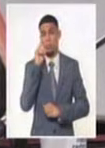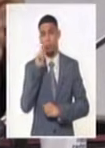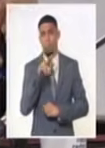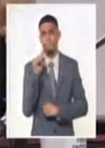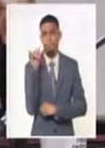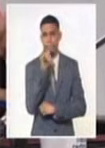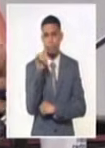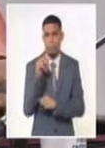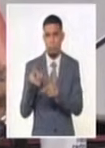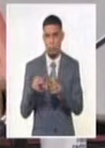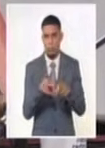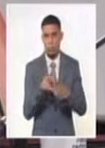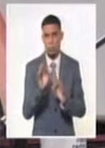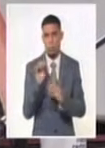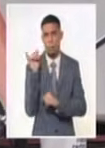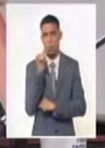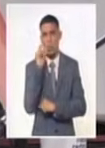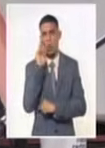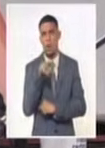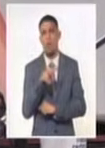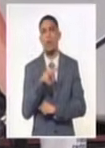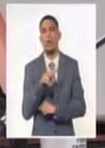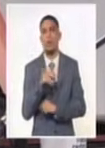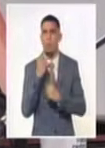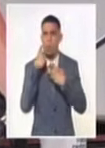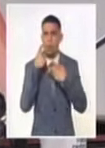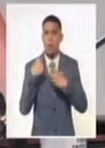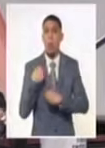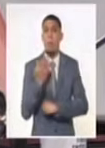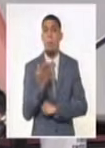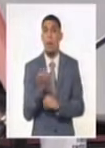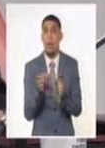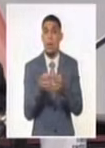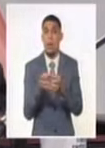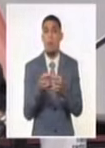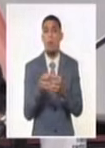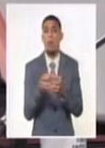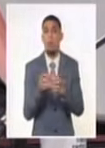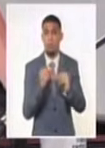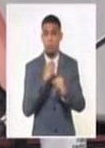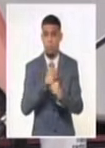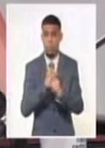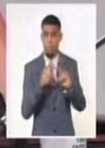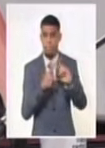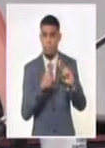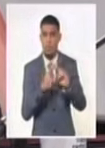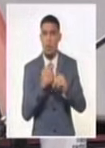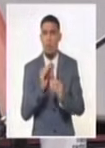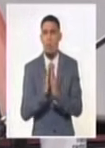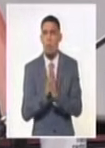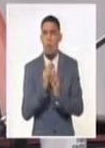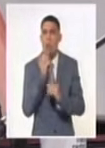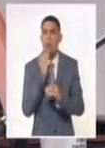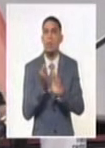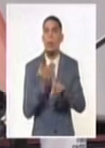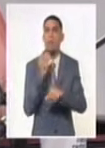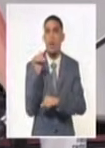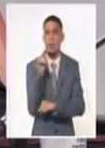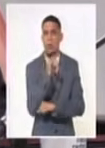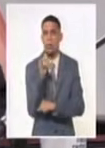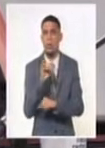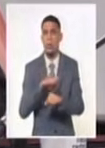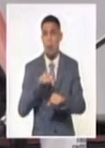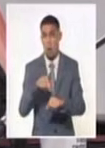sobre esa experiencia, lo vi por la televisión y le pedí a nuestro equipo de trabajo que nos rescataran ese material y lo podamos poner